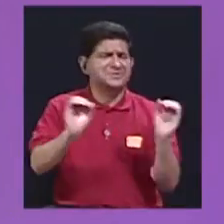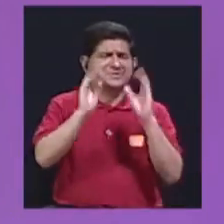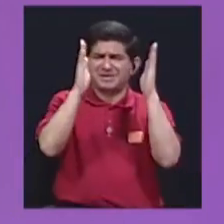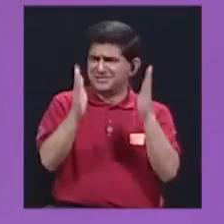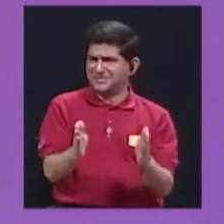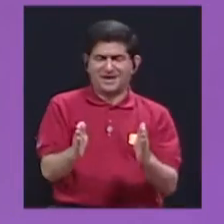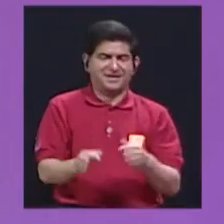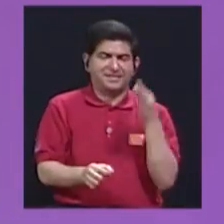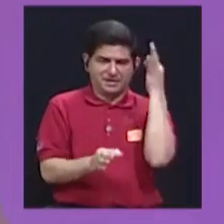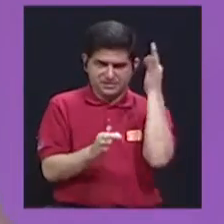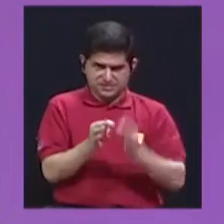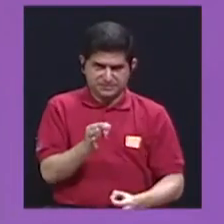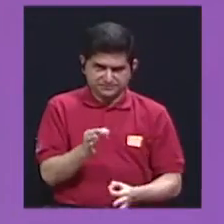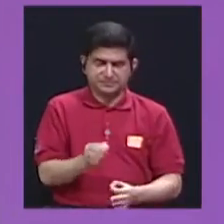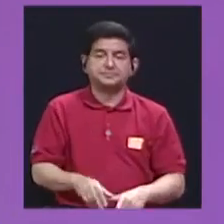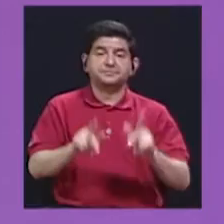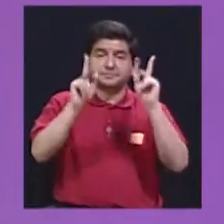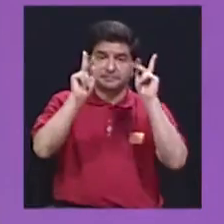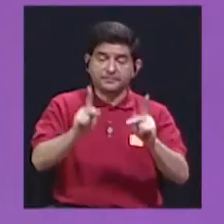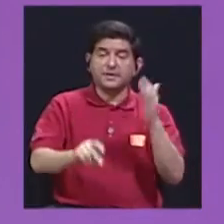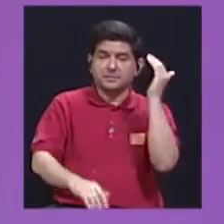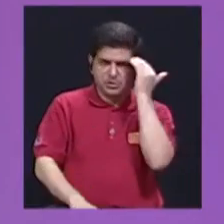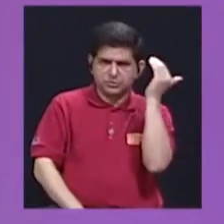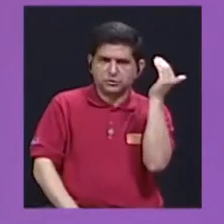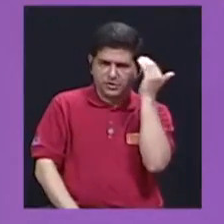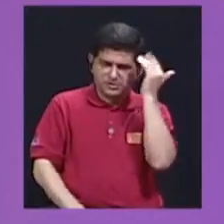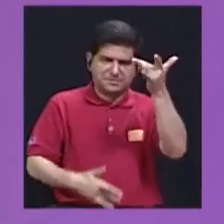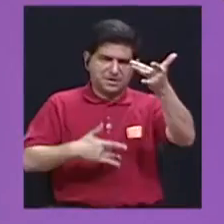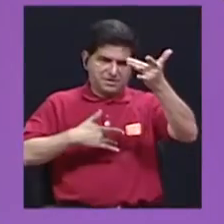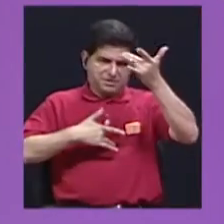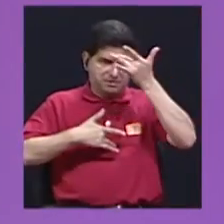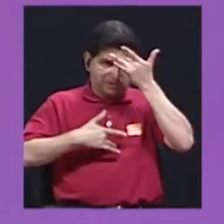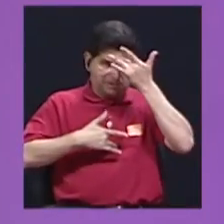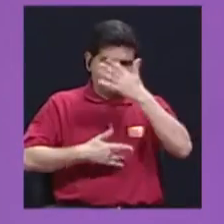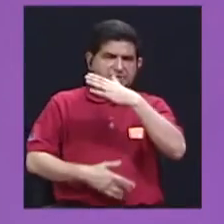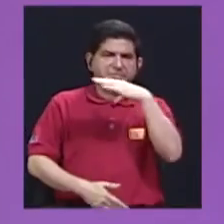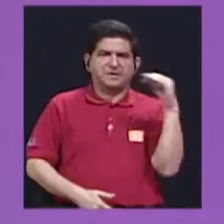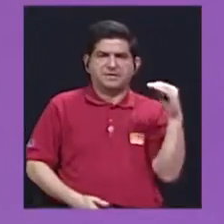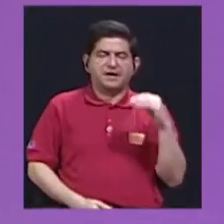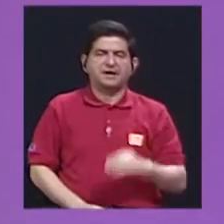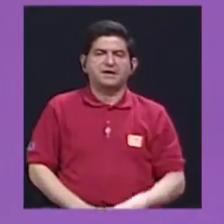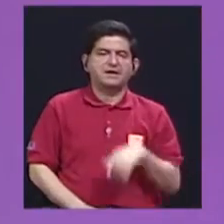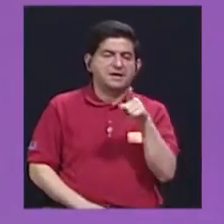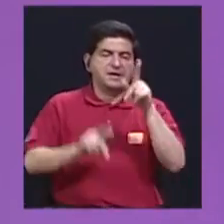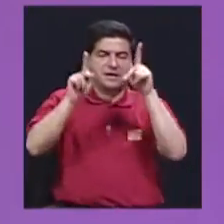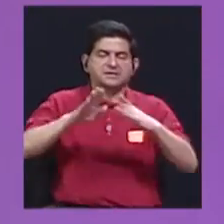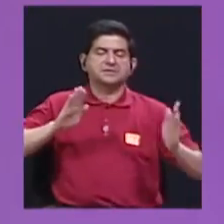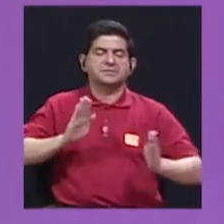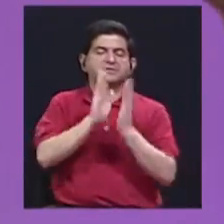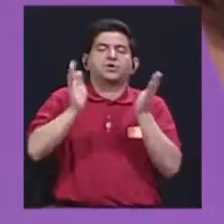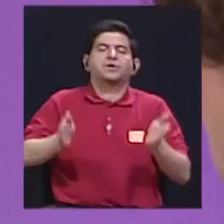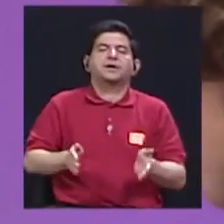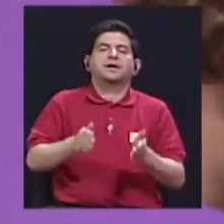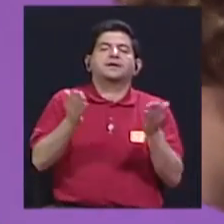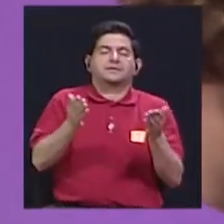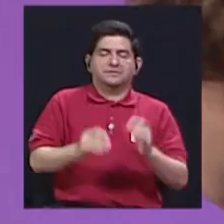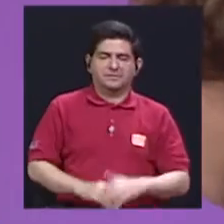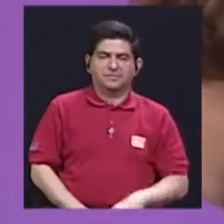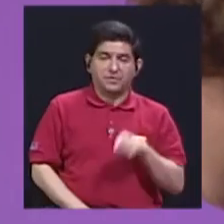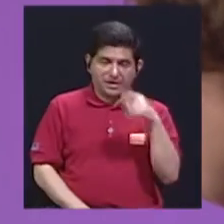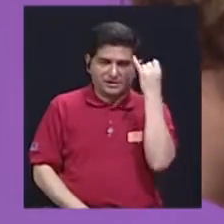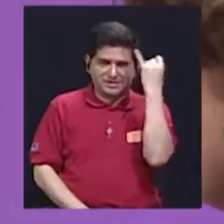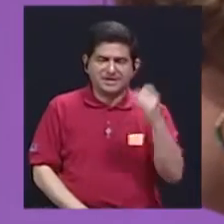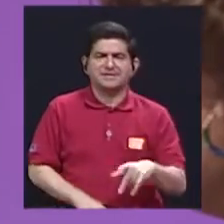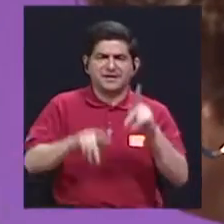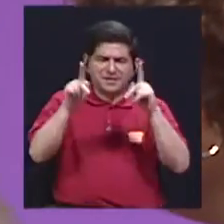nadie simplemente queremos que la persona conozca de la enfermedad ya que se está enfrentando porque esa es la idea